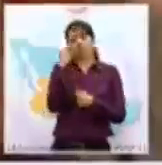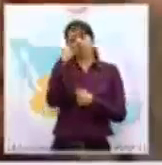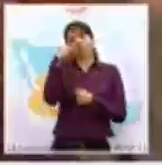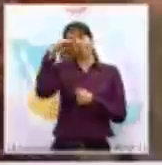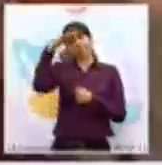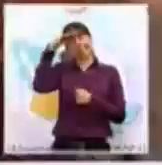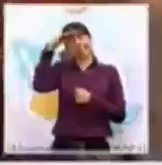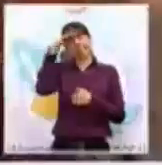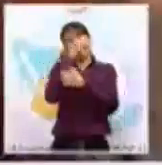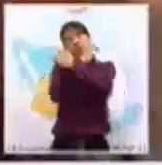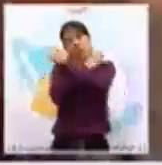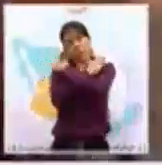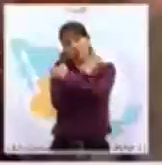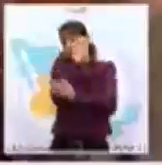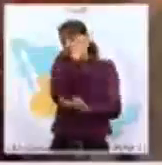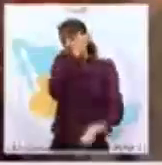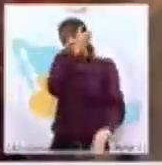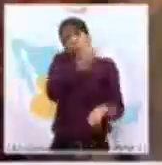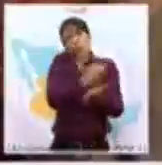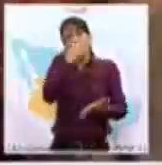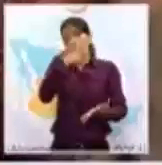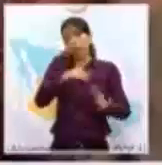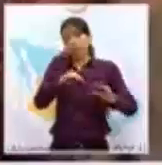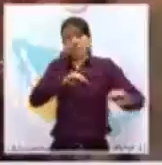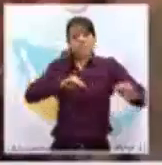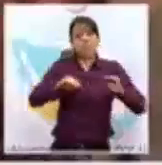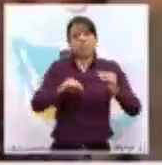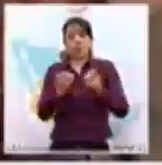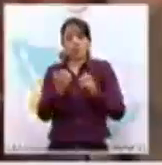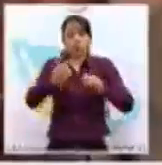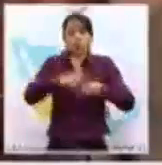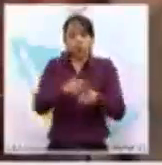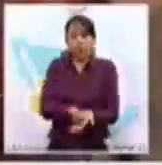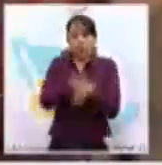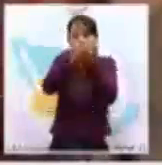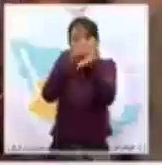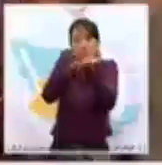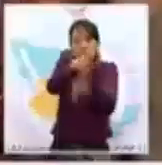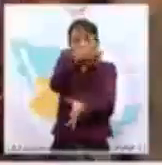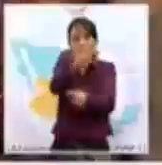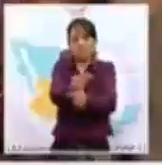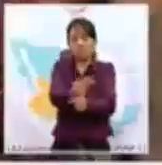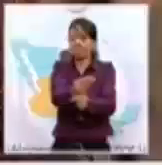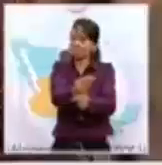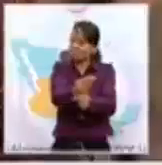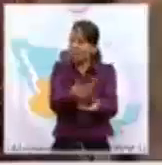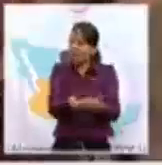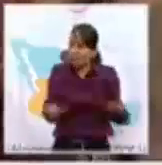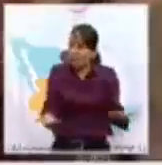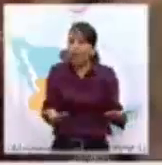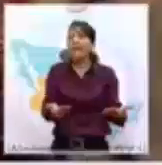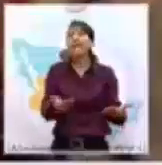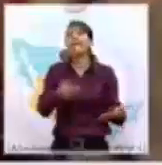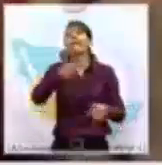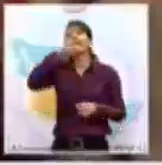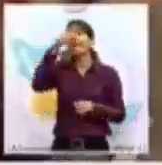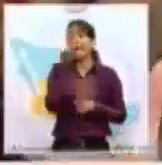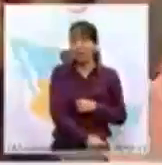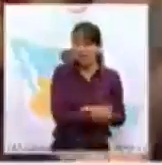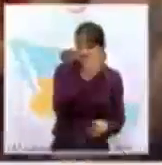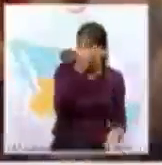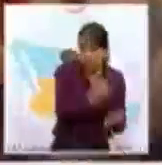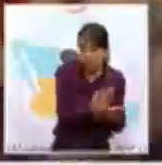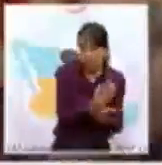social, y ahora pues nos encontramos con que no necesariamente esto podría ser el único instrumento.